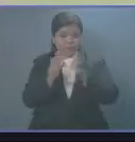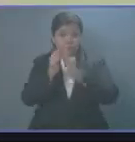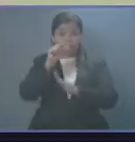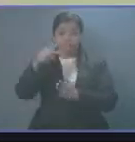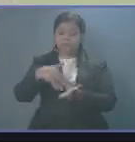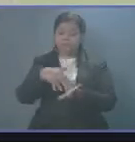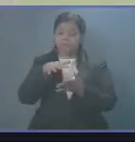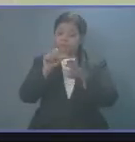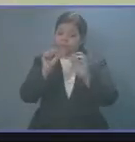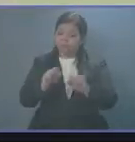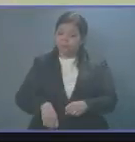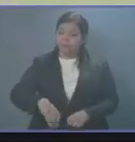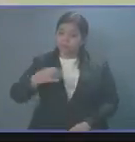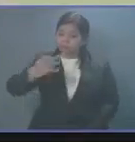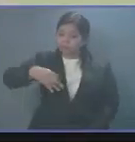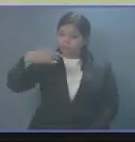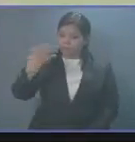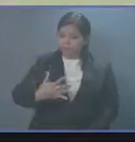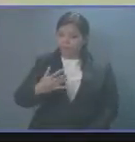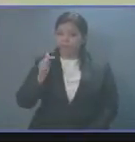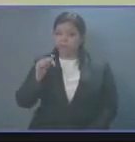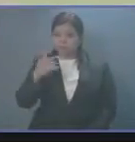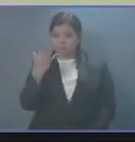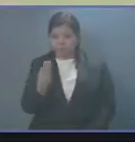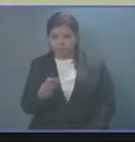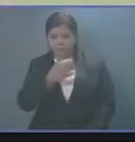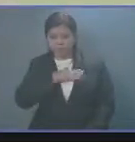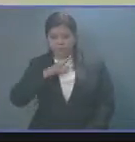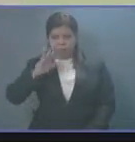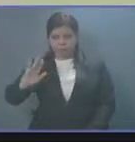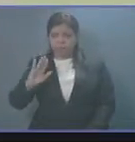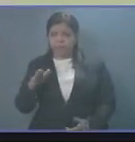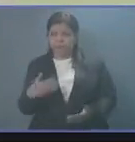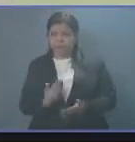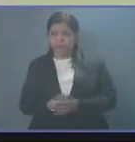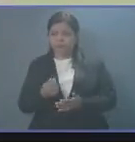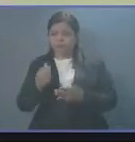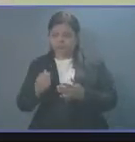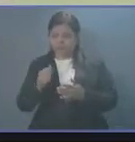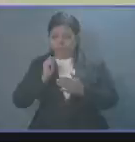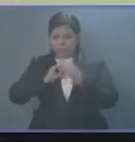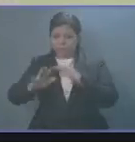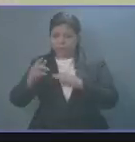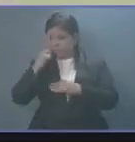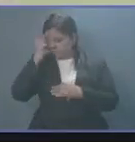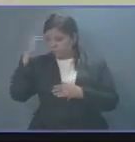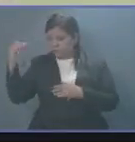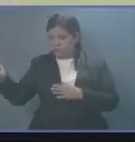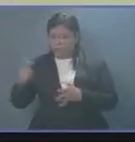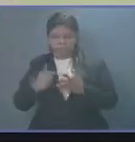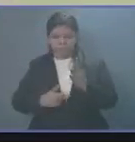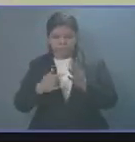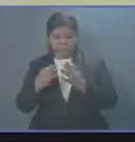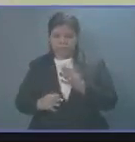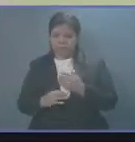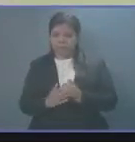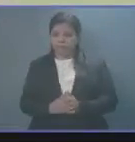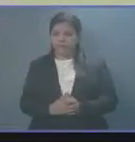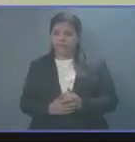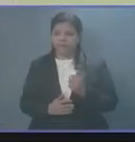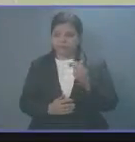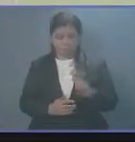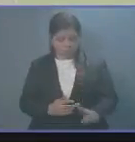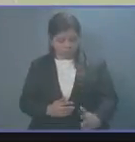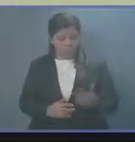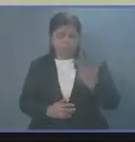públicas reafirmen en esa fecha los compromisos asumidos en la promoción de políticas, leyes y programas en su beneficio. 3.